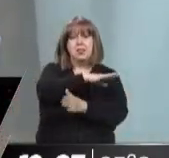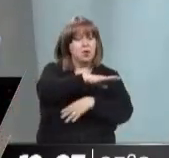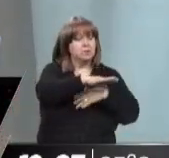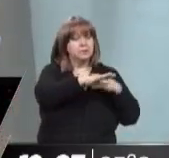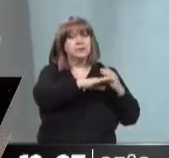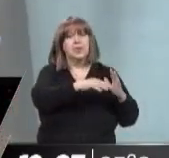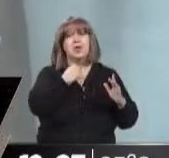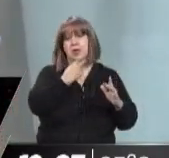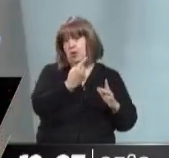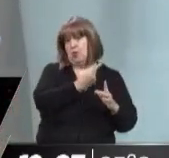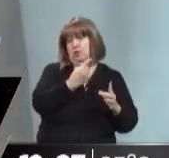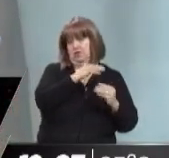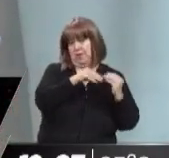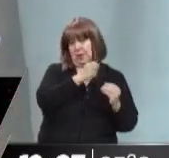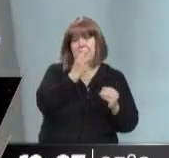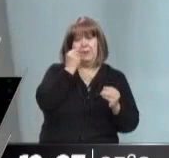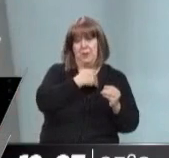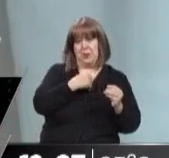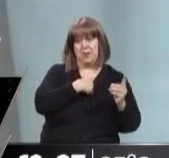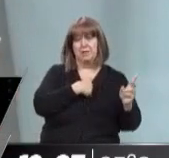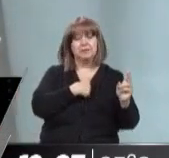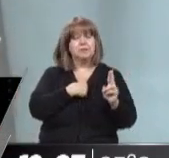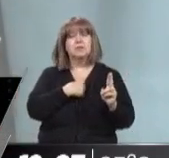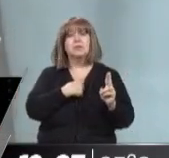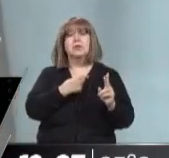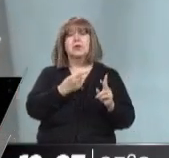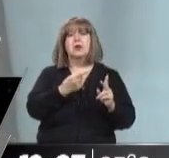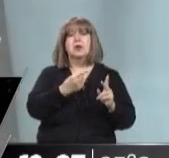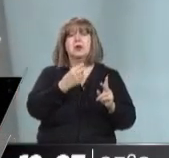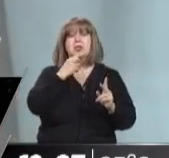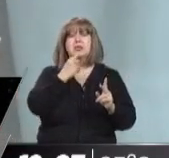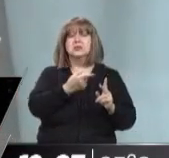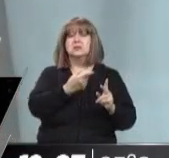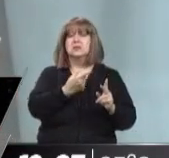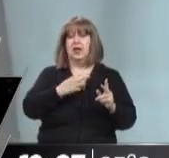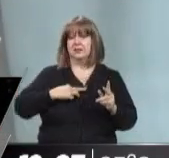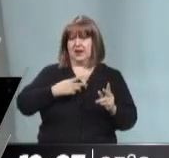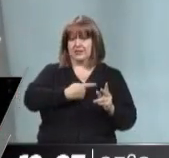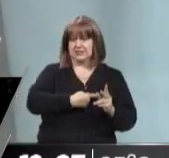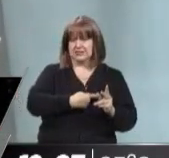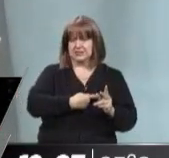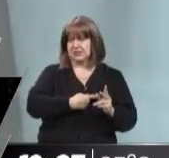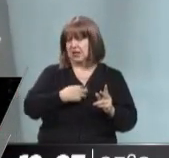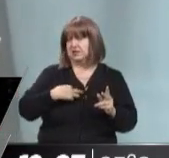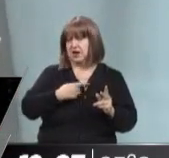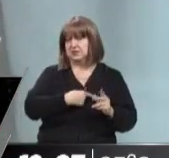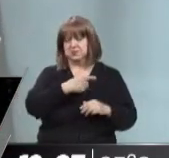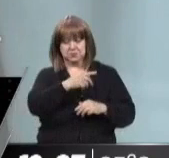hijo de esta familia tenía una condición de era transgénero